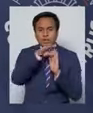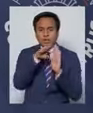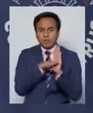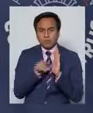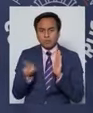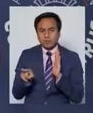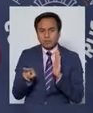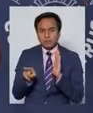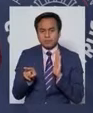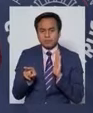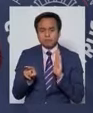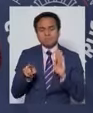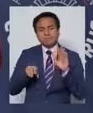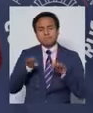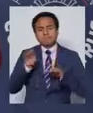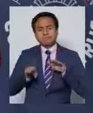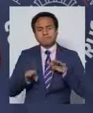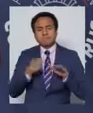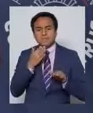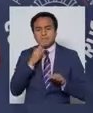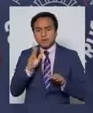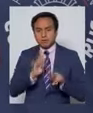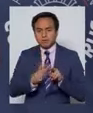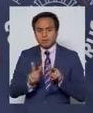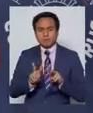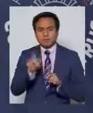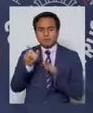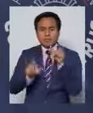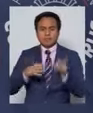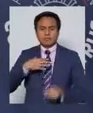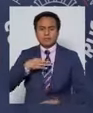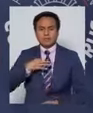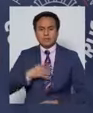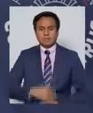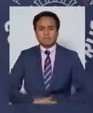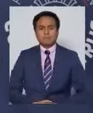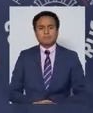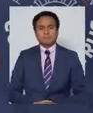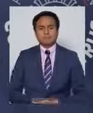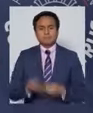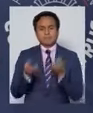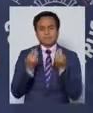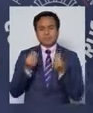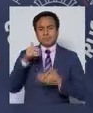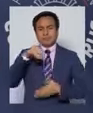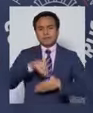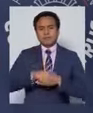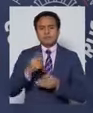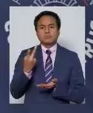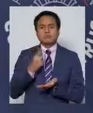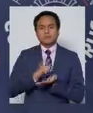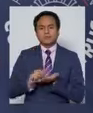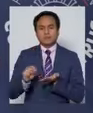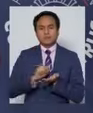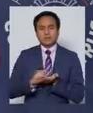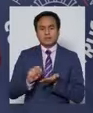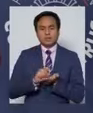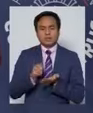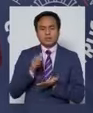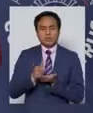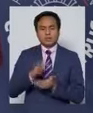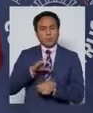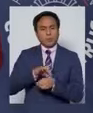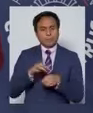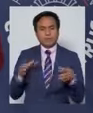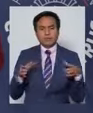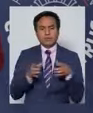de ellas según lo que es mejor para la ciudadanía. Buenas tardes, subsecretario, subsecretaria. Desde el Colegio